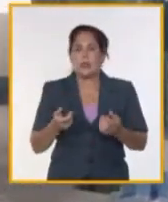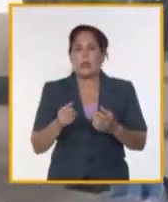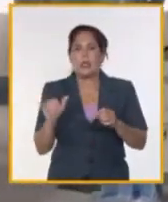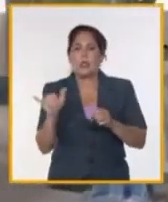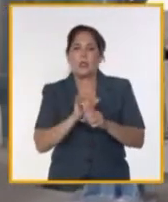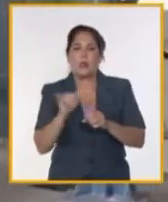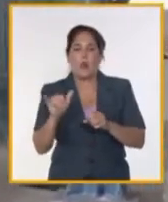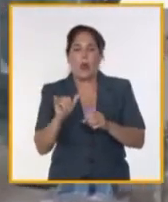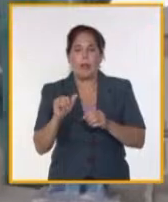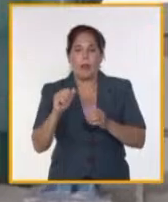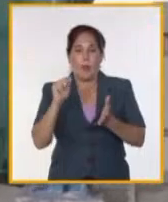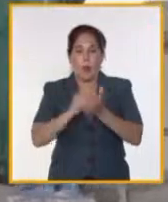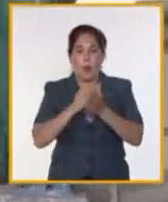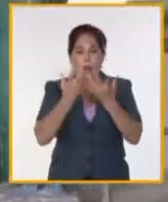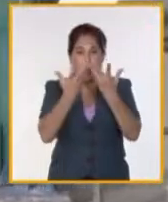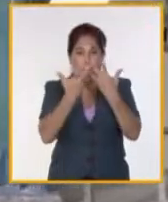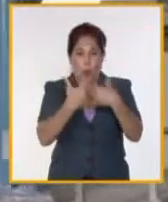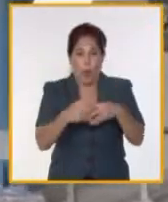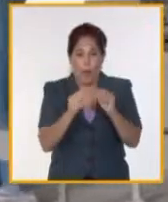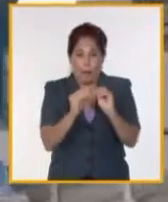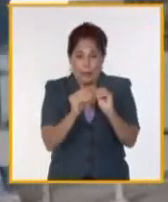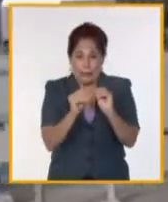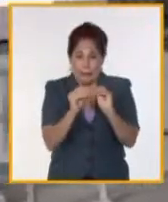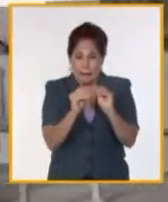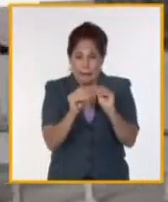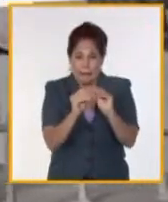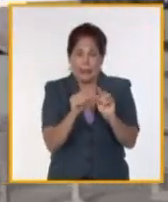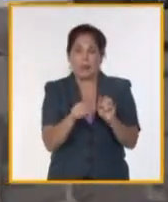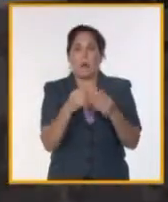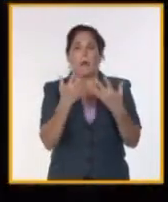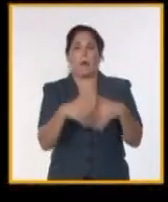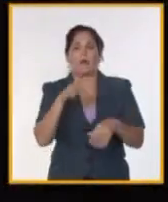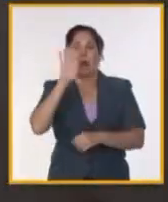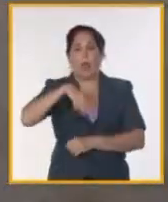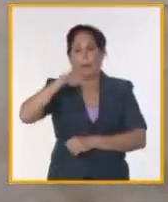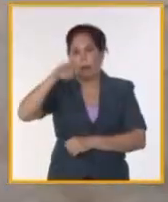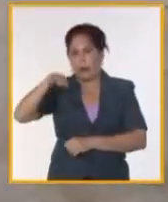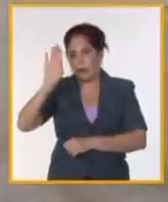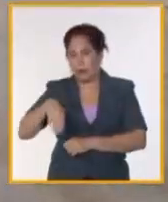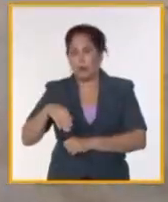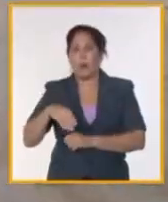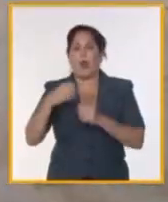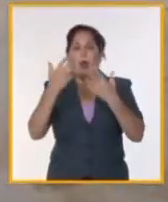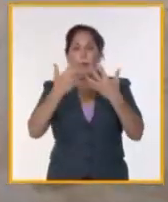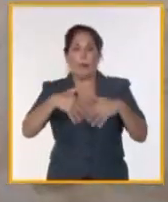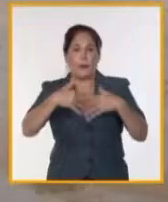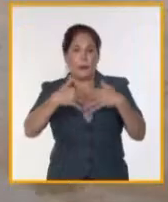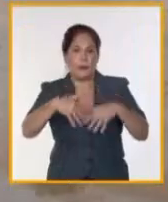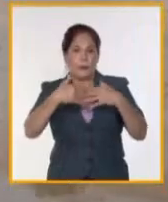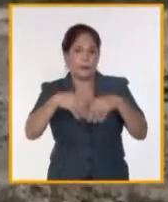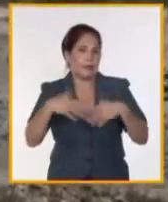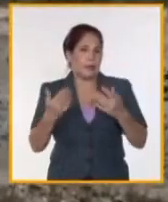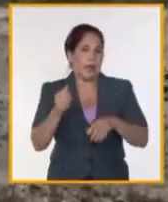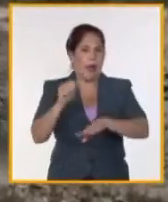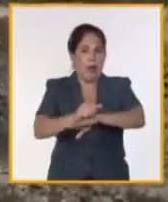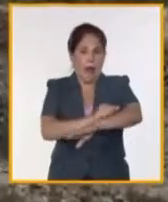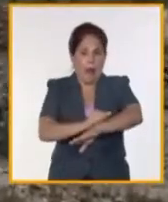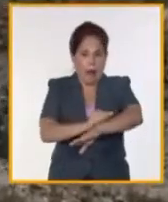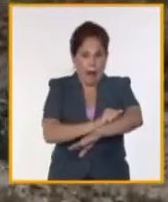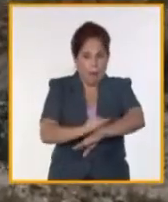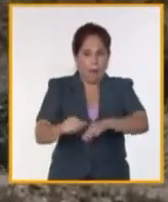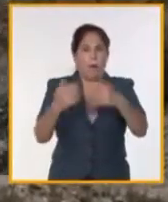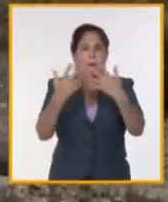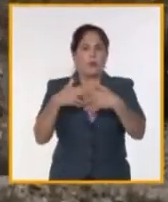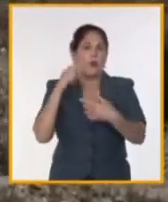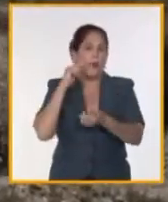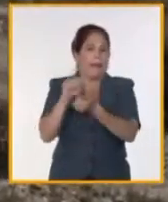o se muele muy fino, se utiliza para la producción de pintura, para la producción de jabones, la producción de